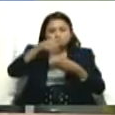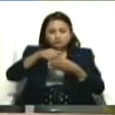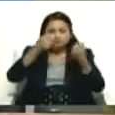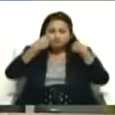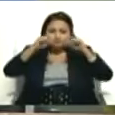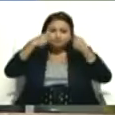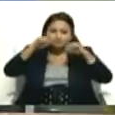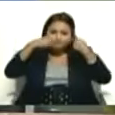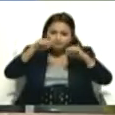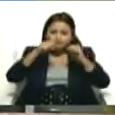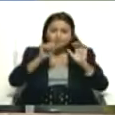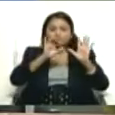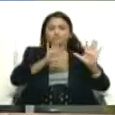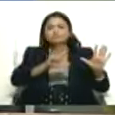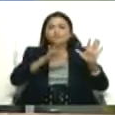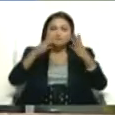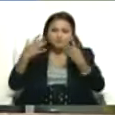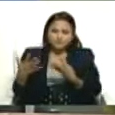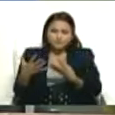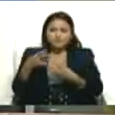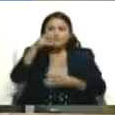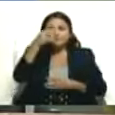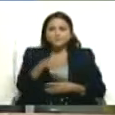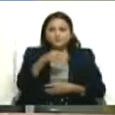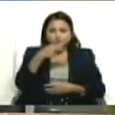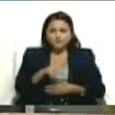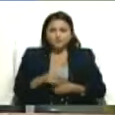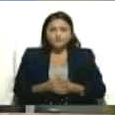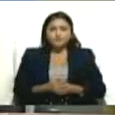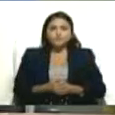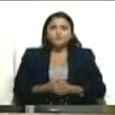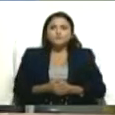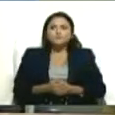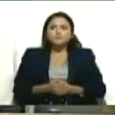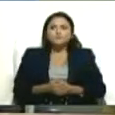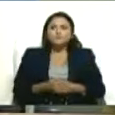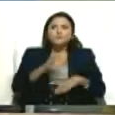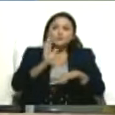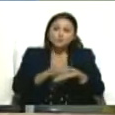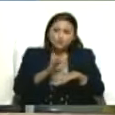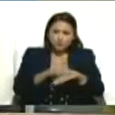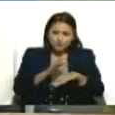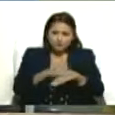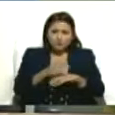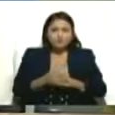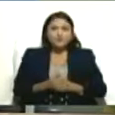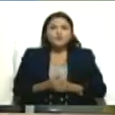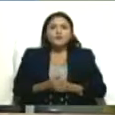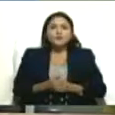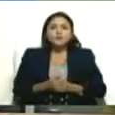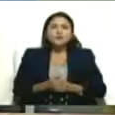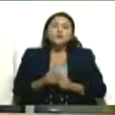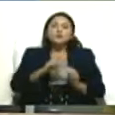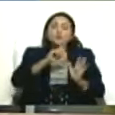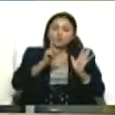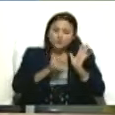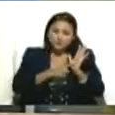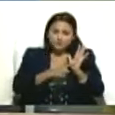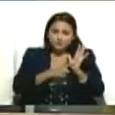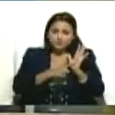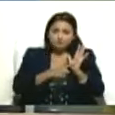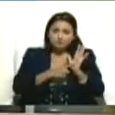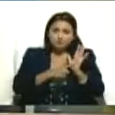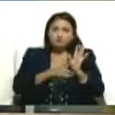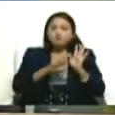referéndum consultivo para el día 19, rumbo al cumplimiento del 100% del